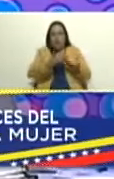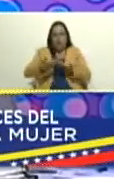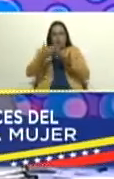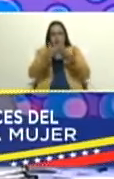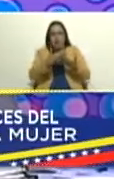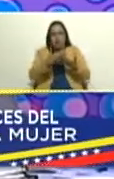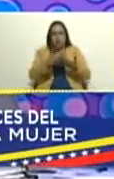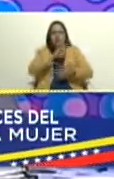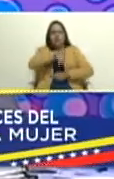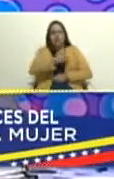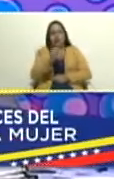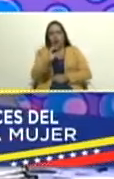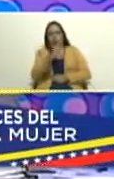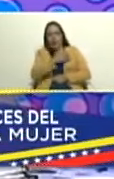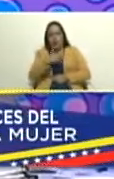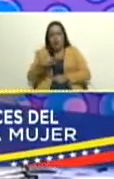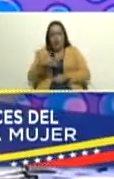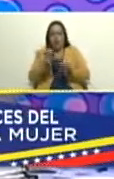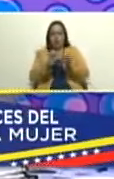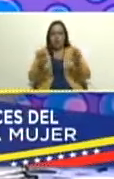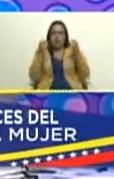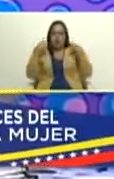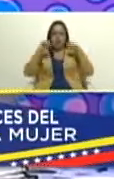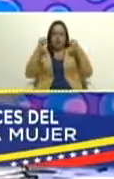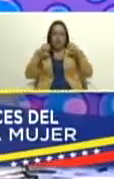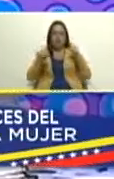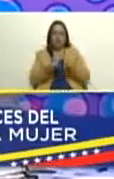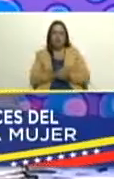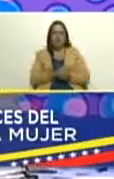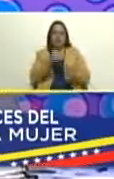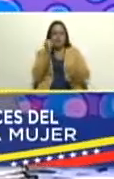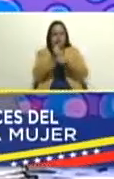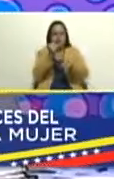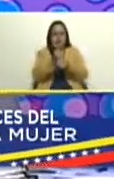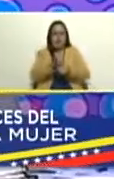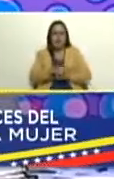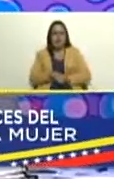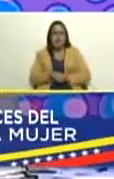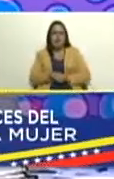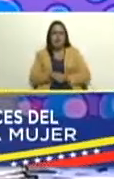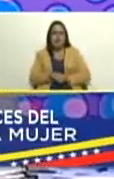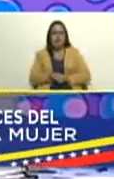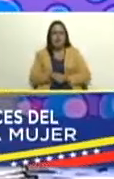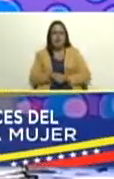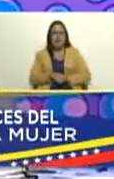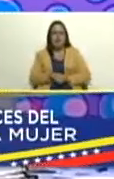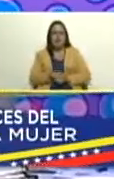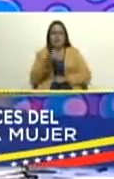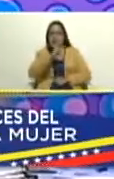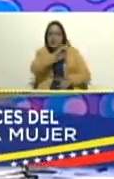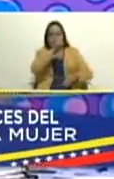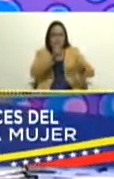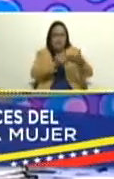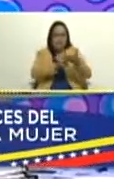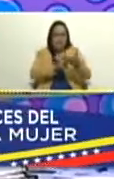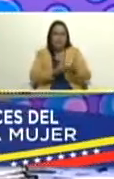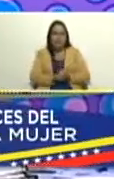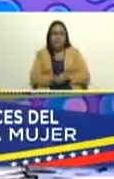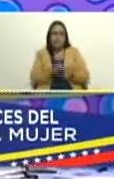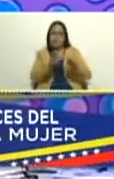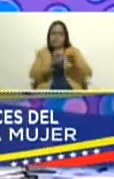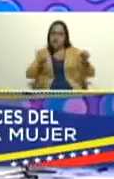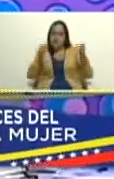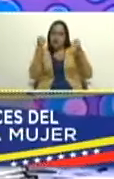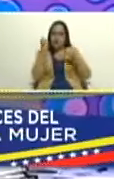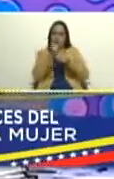o quieren educación práctica para el trabajo. Y la oferta está completa de la educación